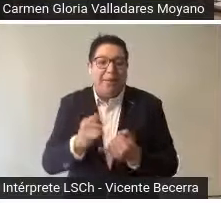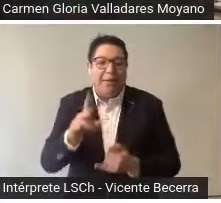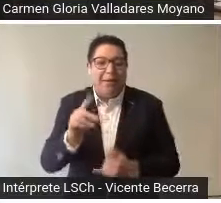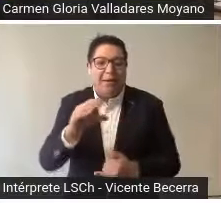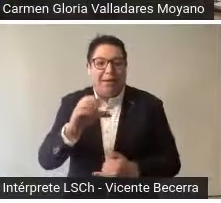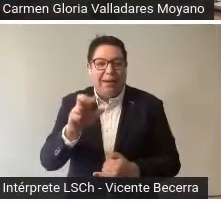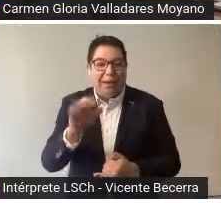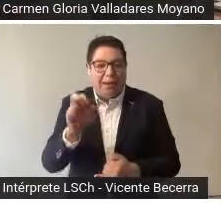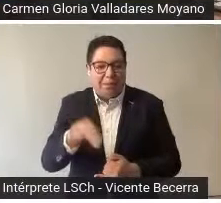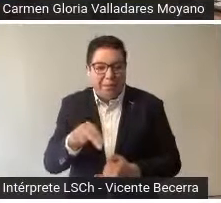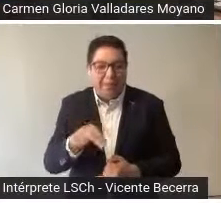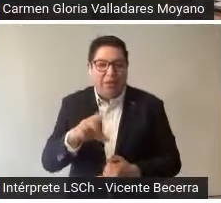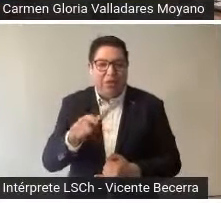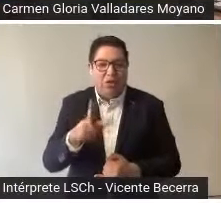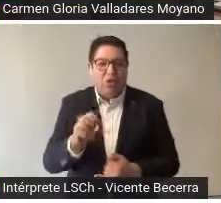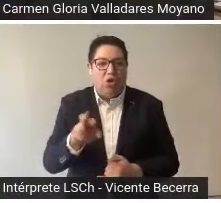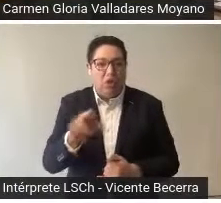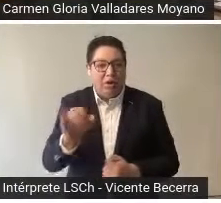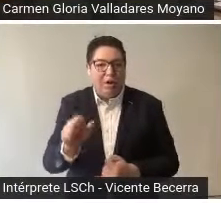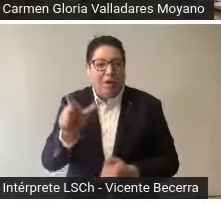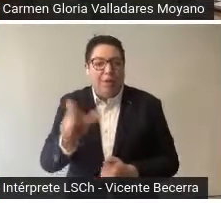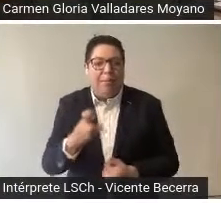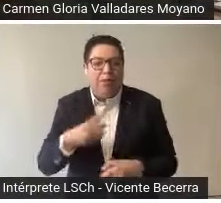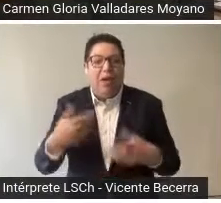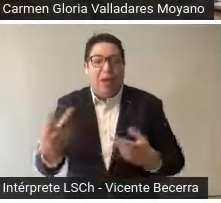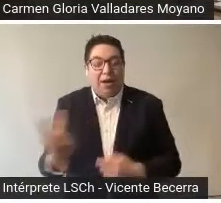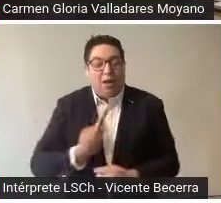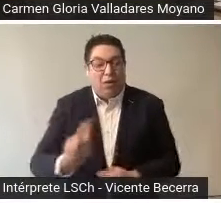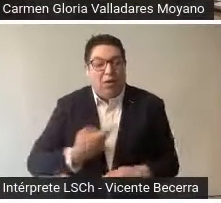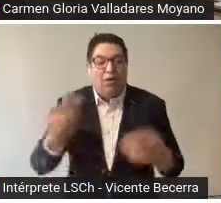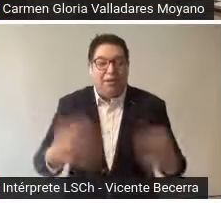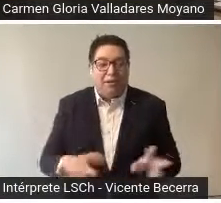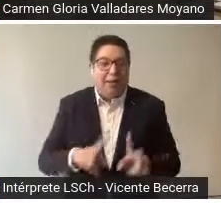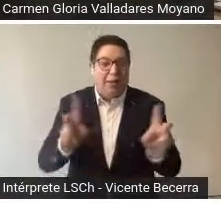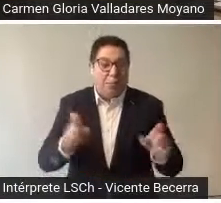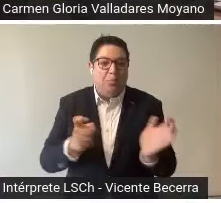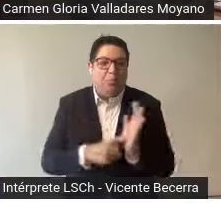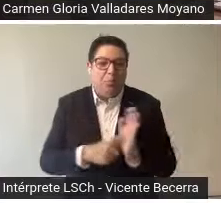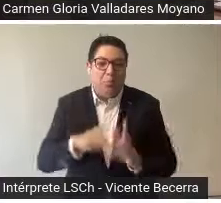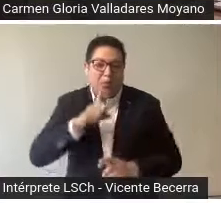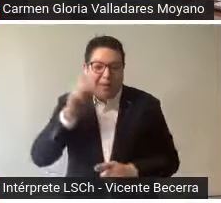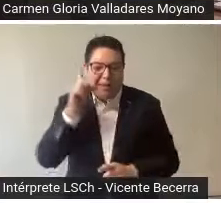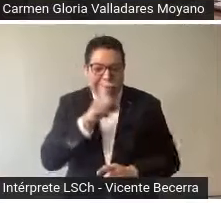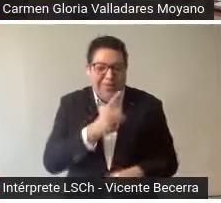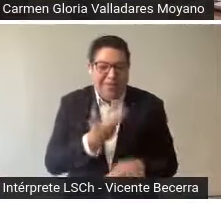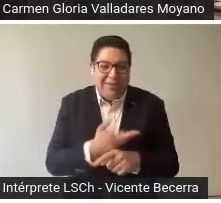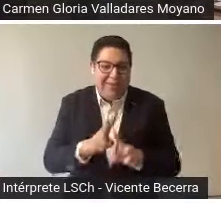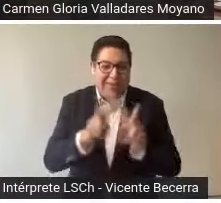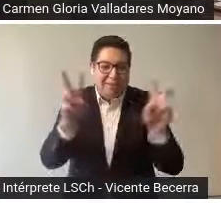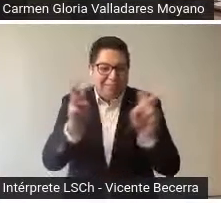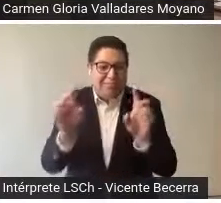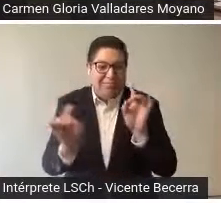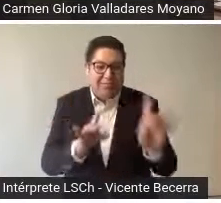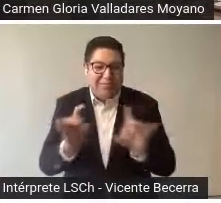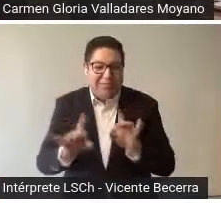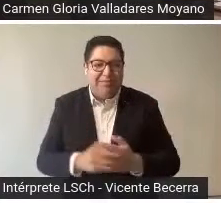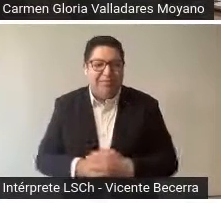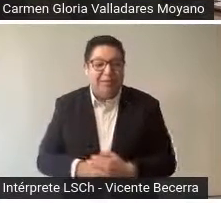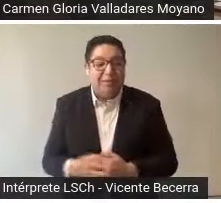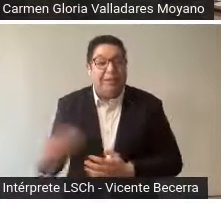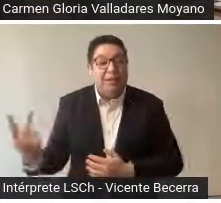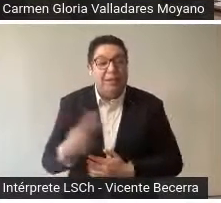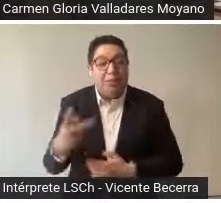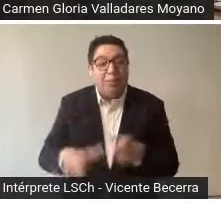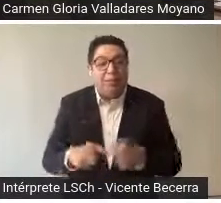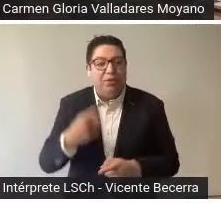Gloria Valladares, con quienes, con ambas, nos han tocado cosas tan difíciles. Y ambas conocen, ¿no es